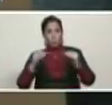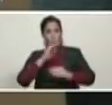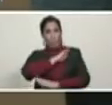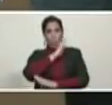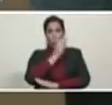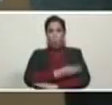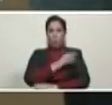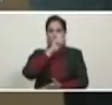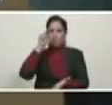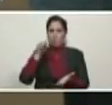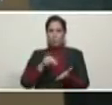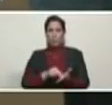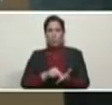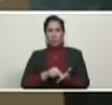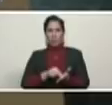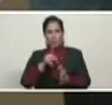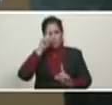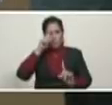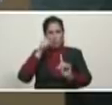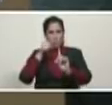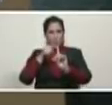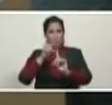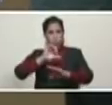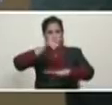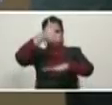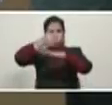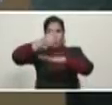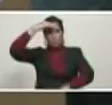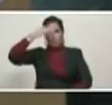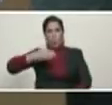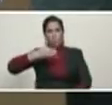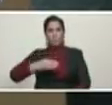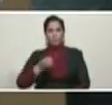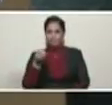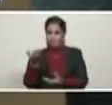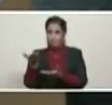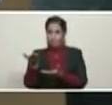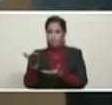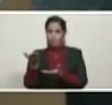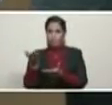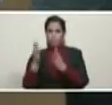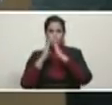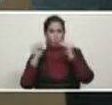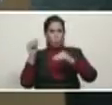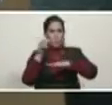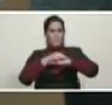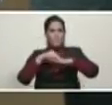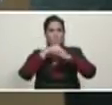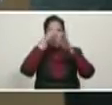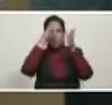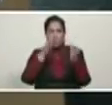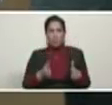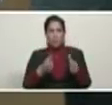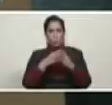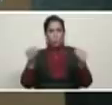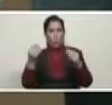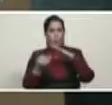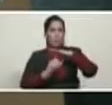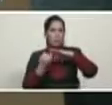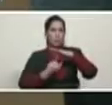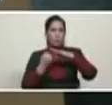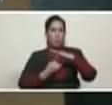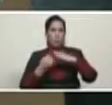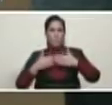todo el poder nacional, dirigido por usted como comandante en jefe, a través de todos los ministerios, de todas las instituciones públicas del